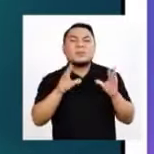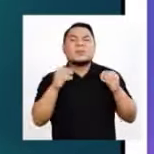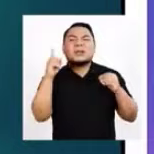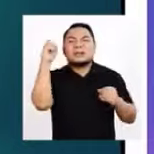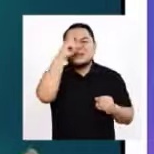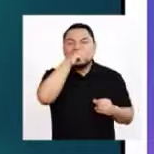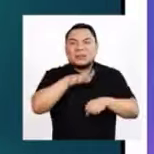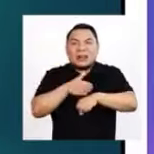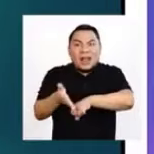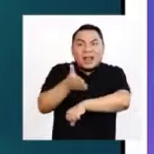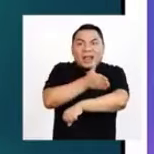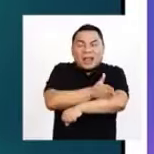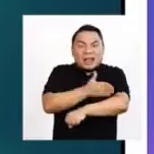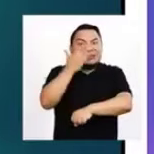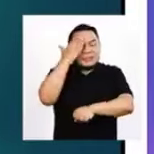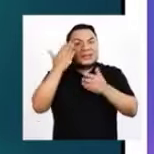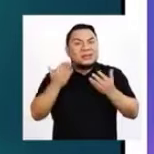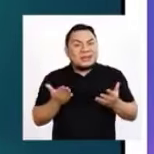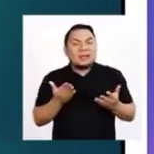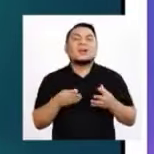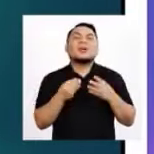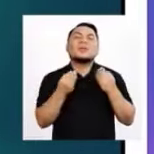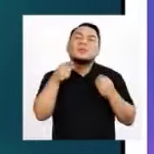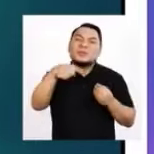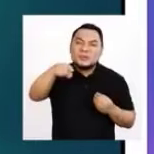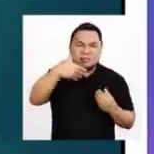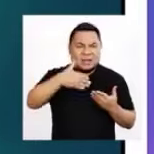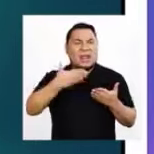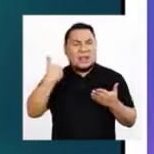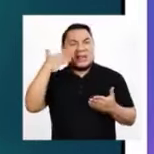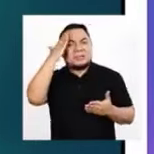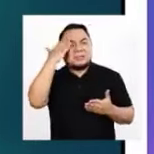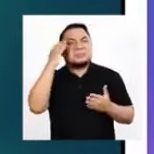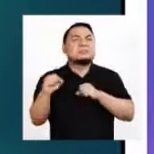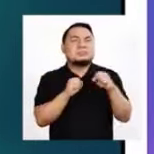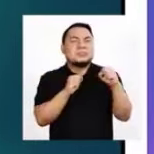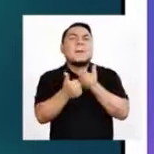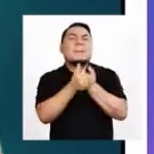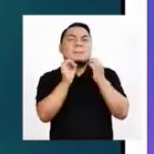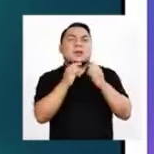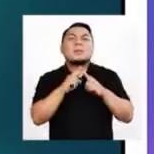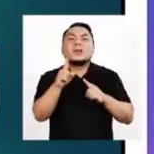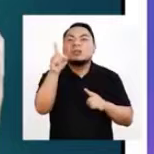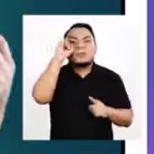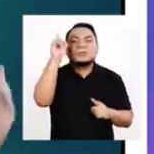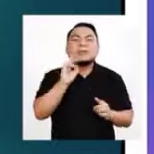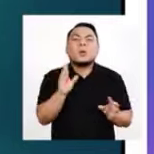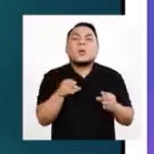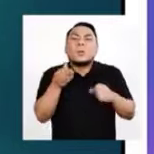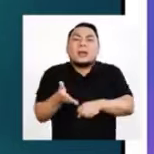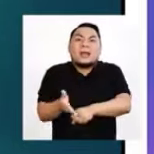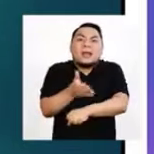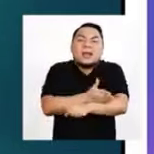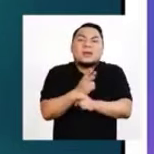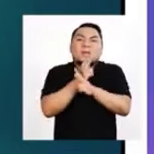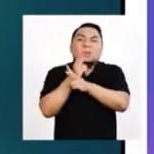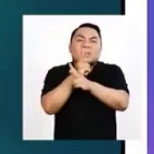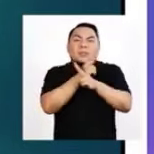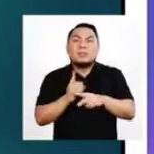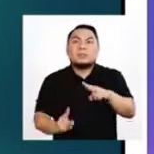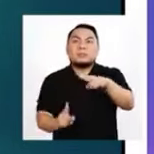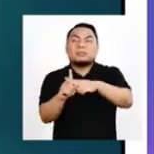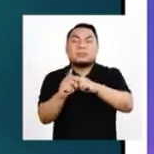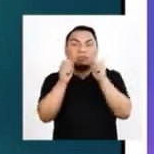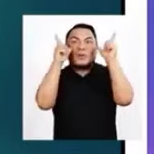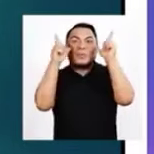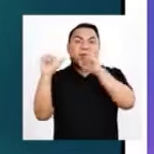sabemos todo esto, ¿por qué es difícil prevenir los desastres? Parecería que por mucho que sepamos sobre la naturaleza, aún no encontramos la manera de evitar que nos haga